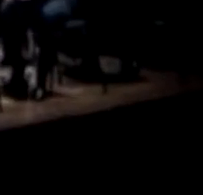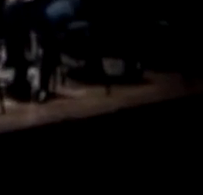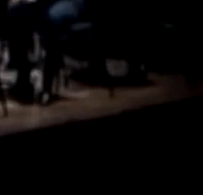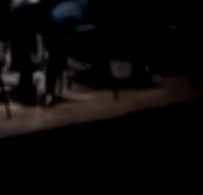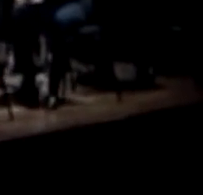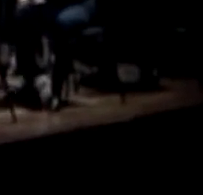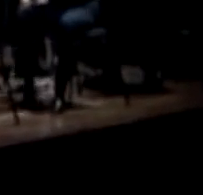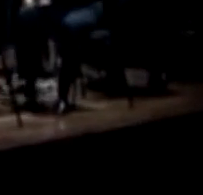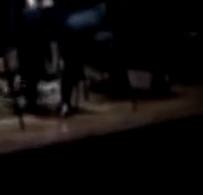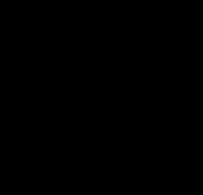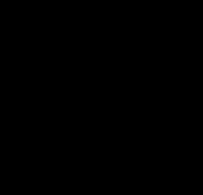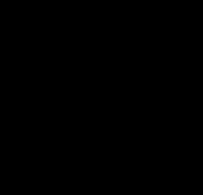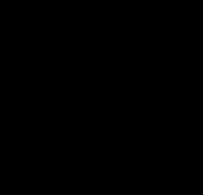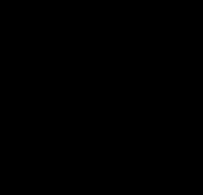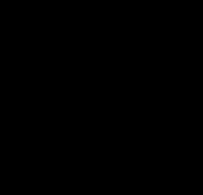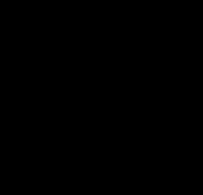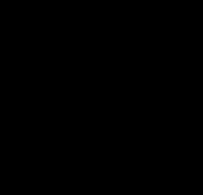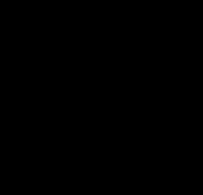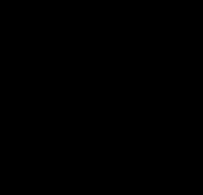2:30 de la tarde.